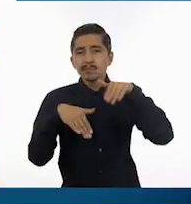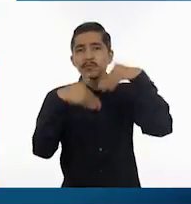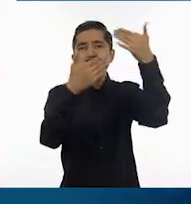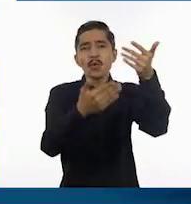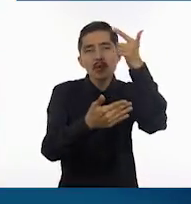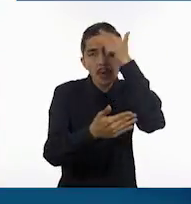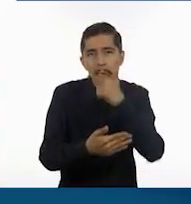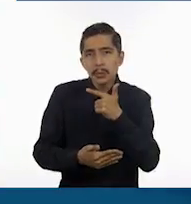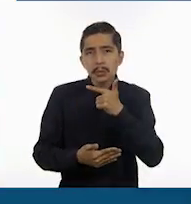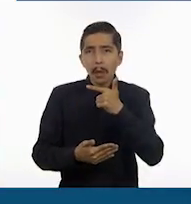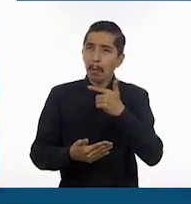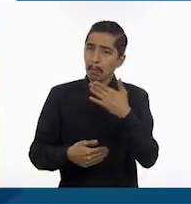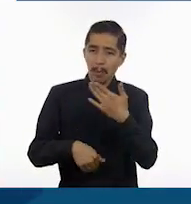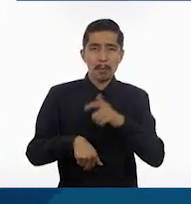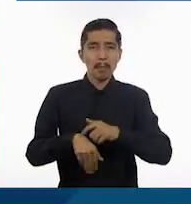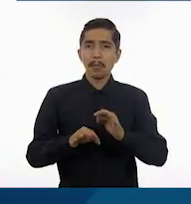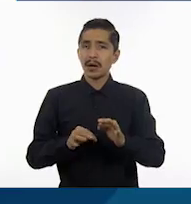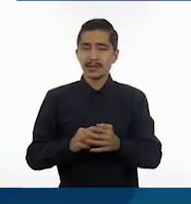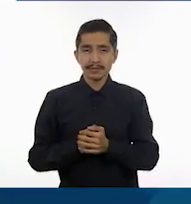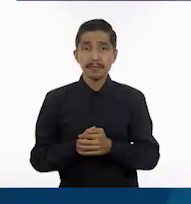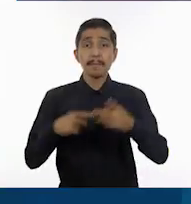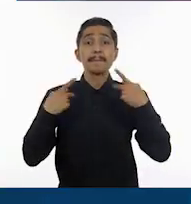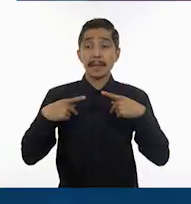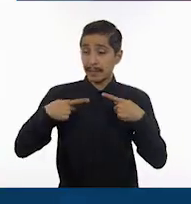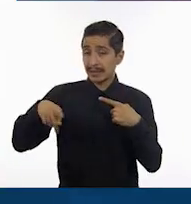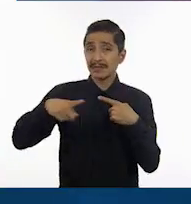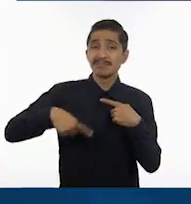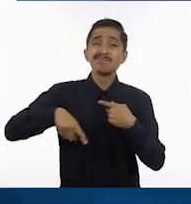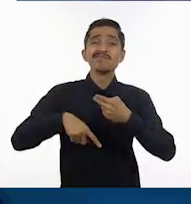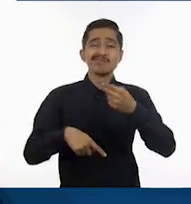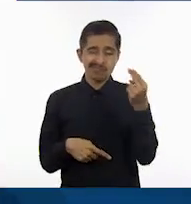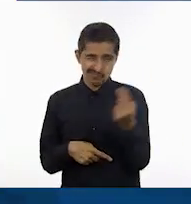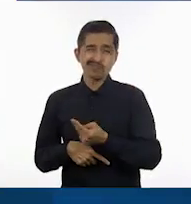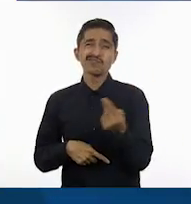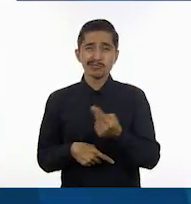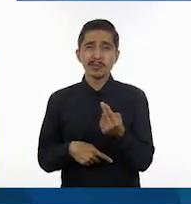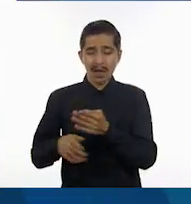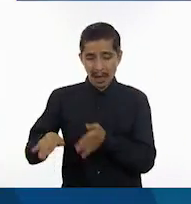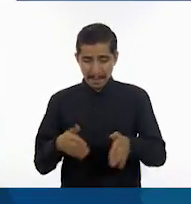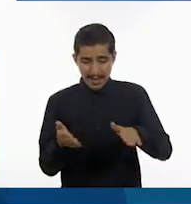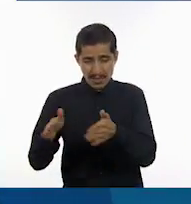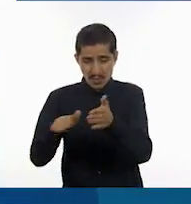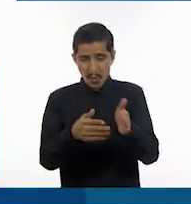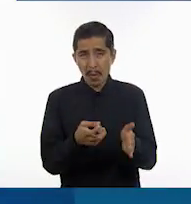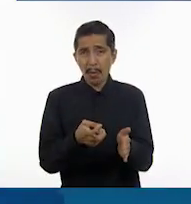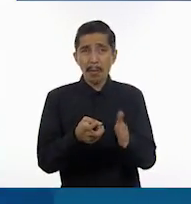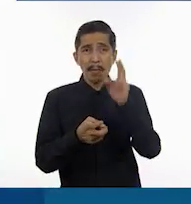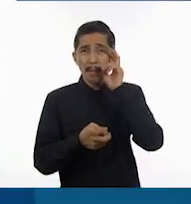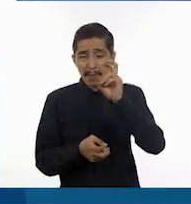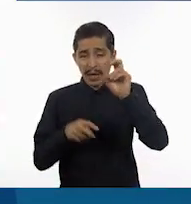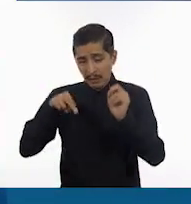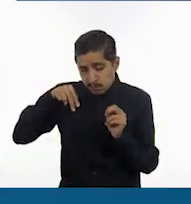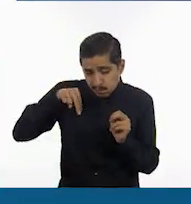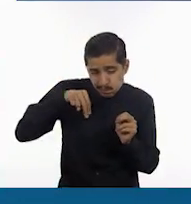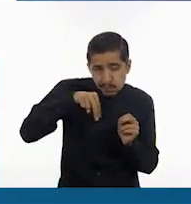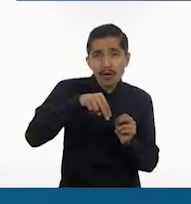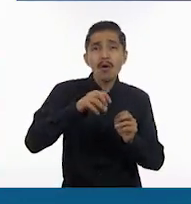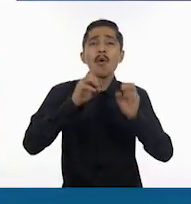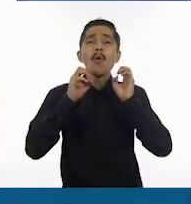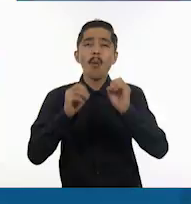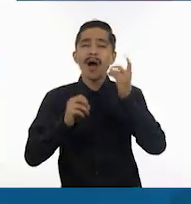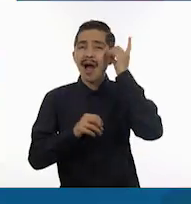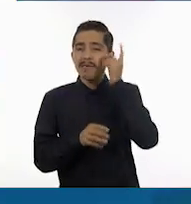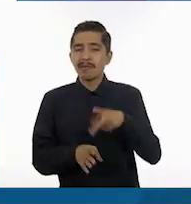hora. Las personas debían usar aquellos caminos, ya fuera que viajaran a pie o a caballo,